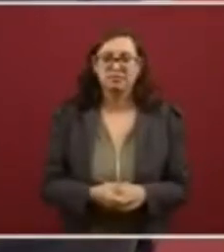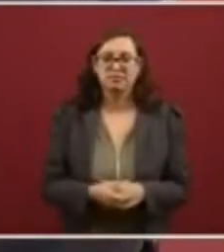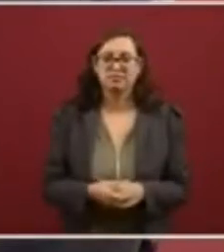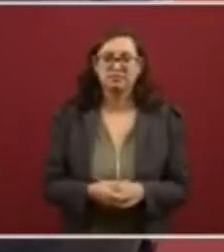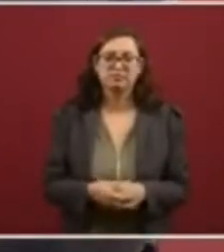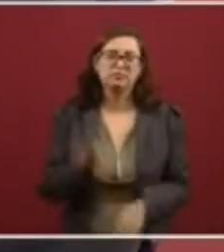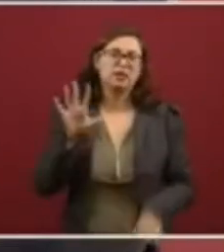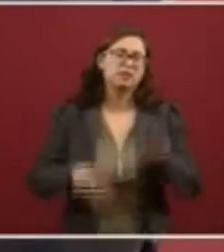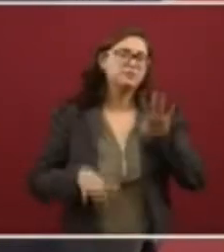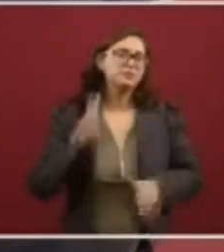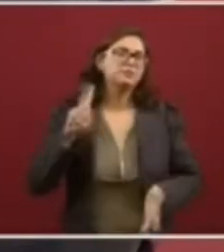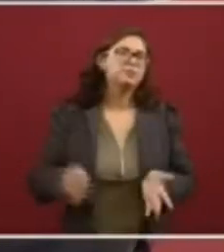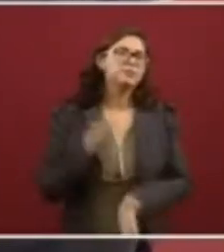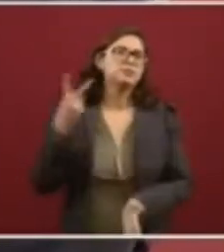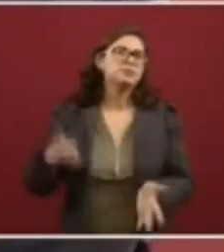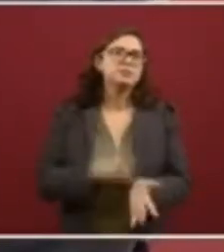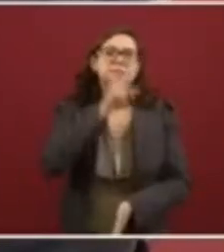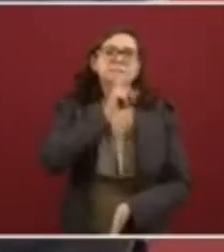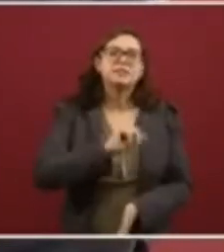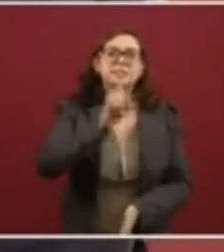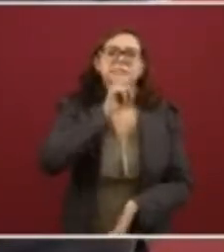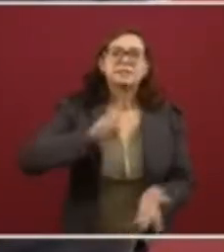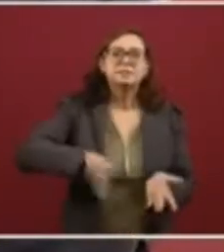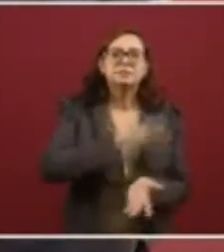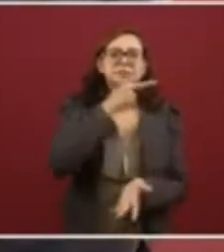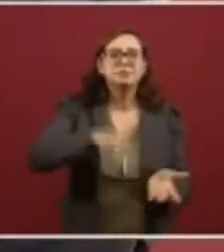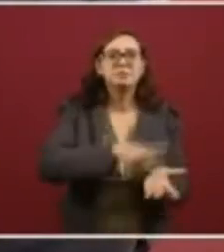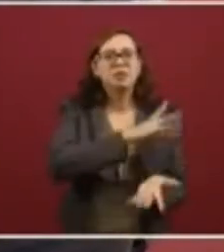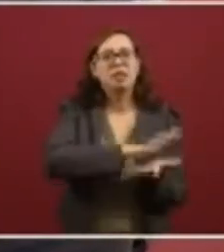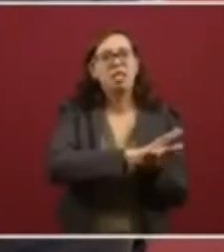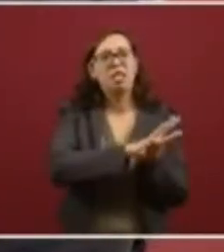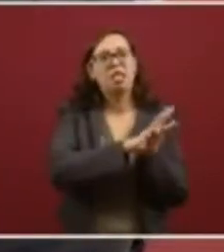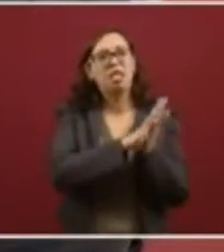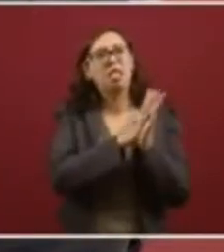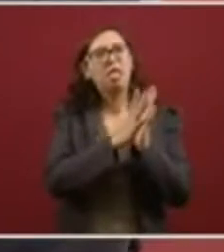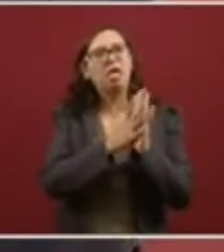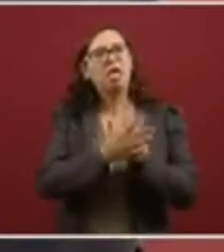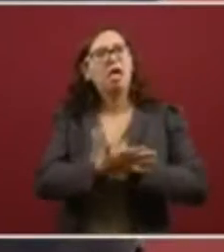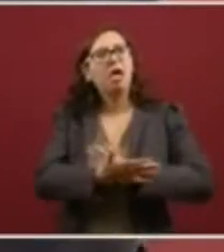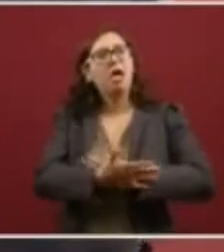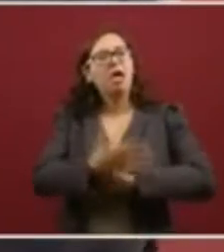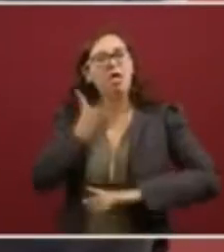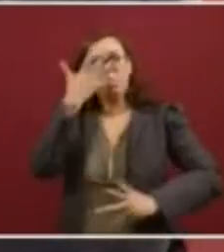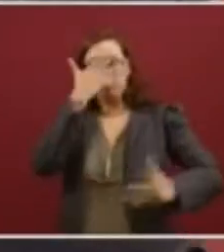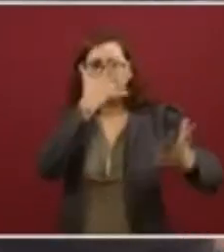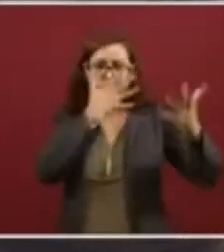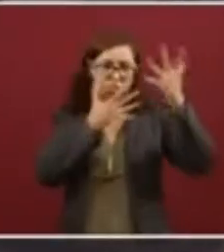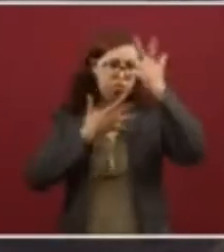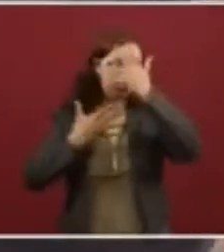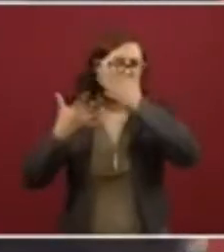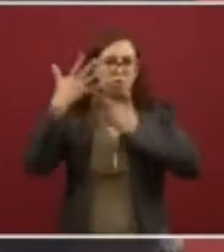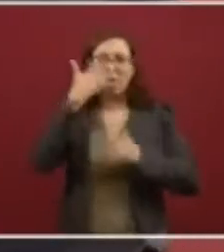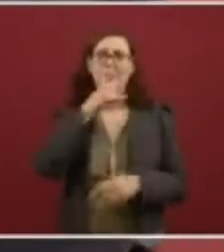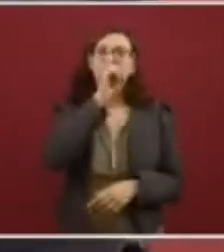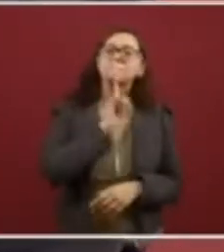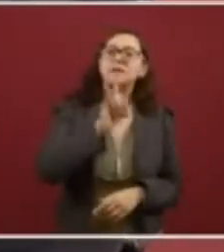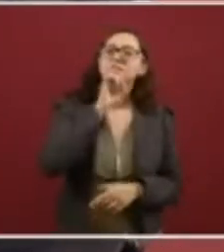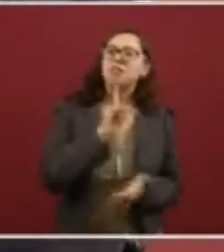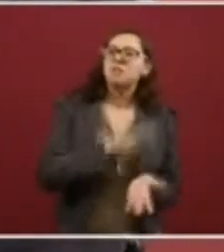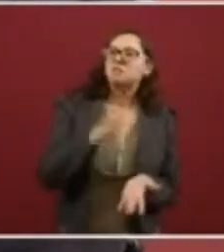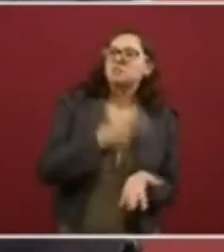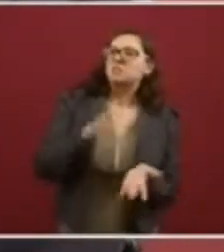se repiten tanto las mentiras que llegan a confundir, o como decía Goebbels, una mentira que se